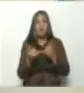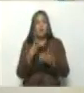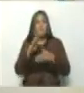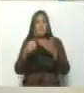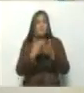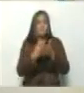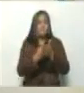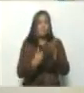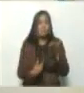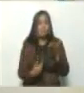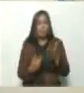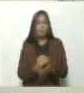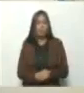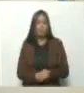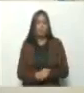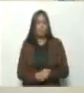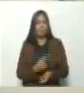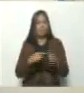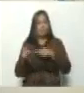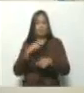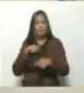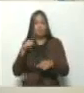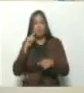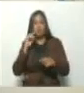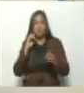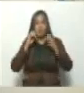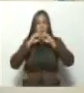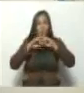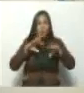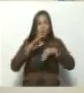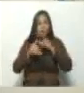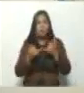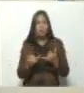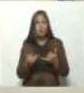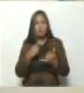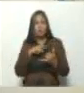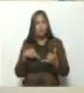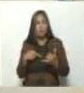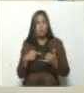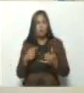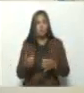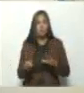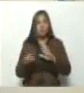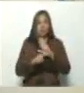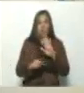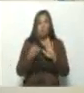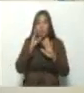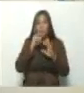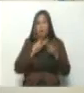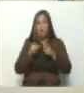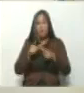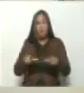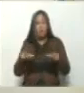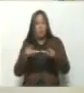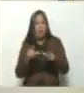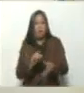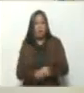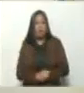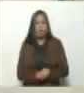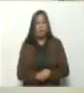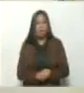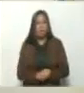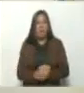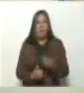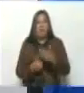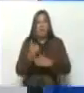propuestas y están allí. Una ordenanza que hemos venido difundiendo a partir del incumplimiento en algunas zonas.